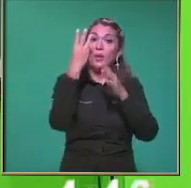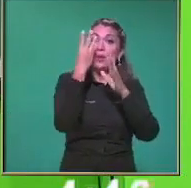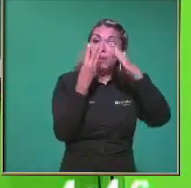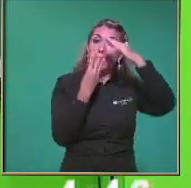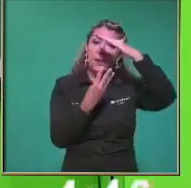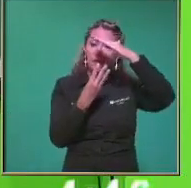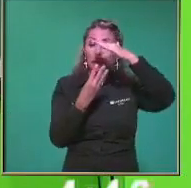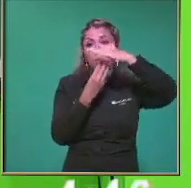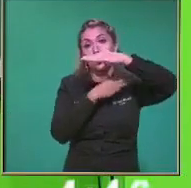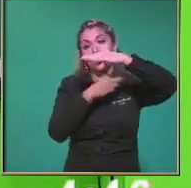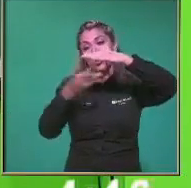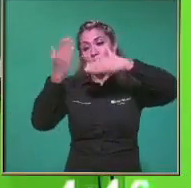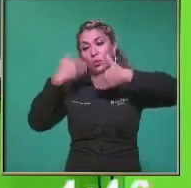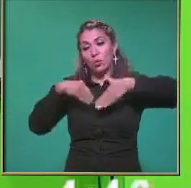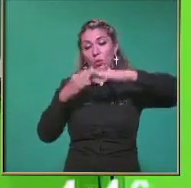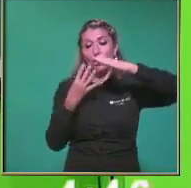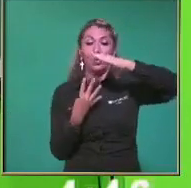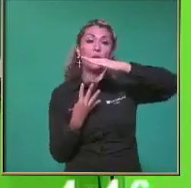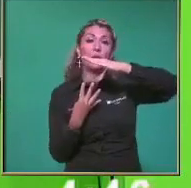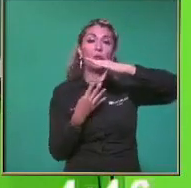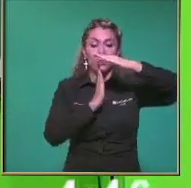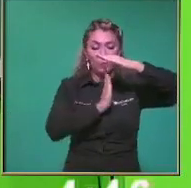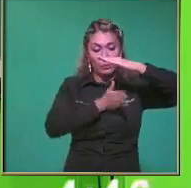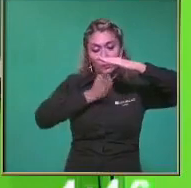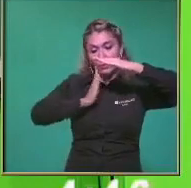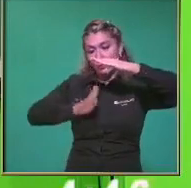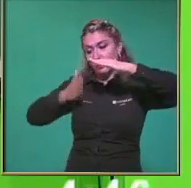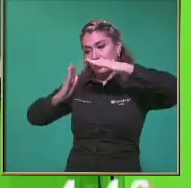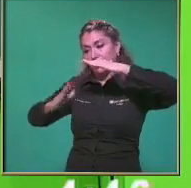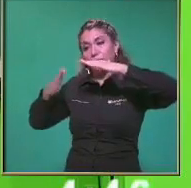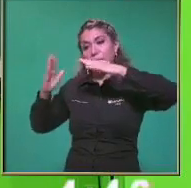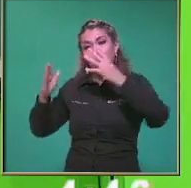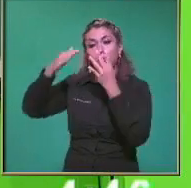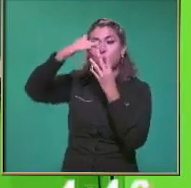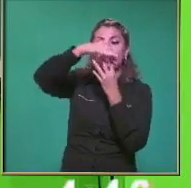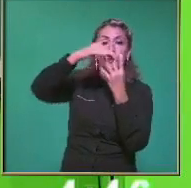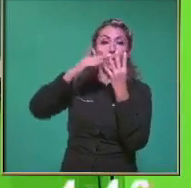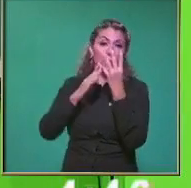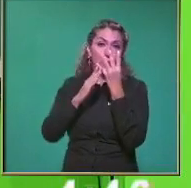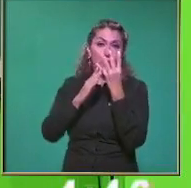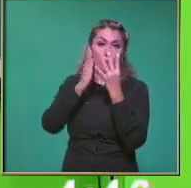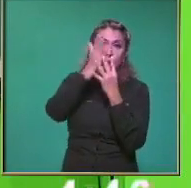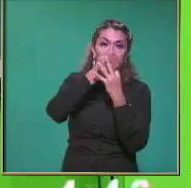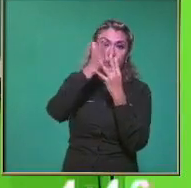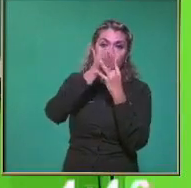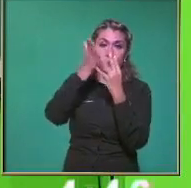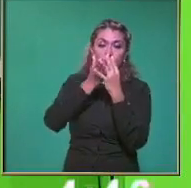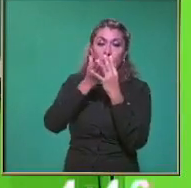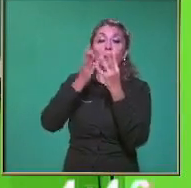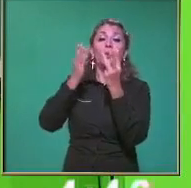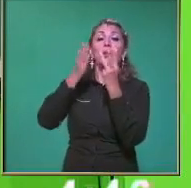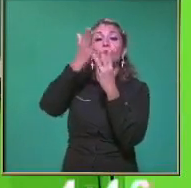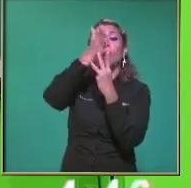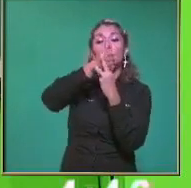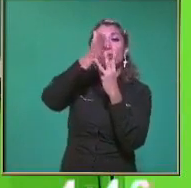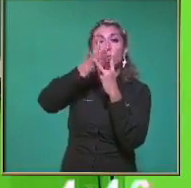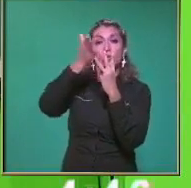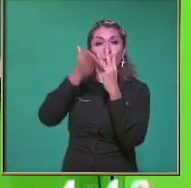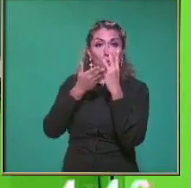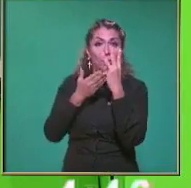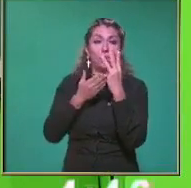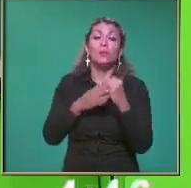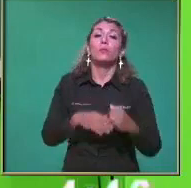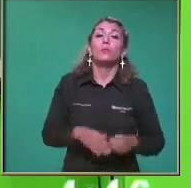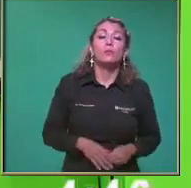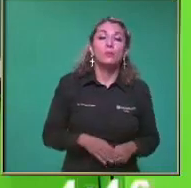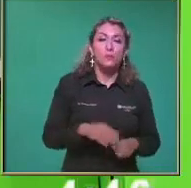¿Sí? Es exactamente la misma medida como mis listones de ahorita, y comparo un cuarto con un tercio y puedo observar que el